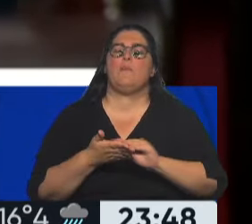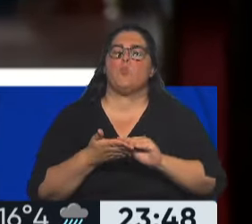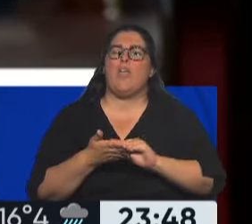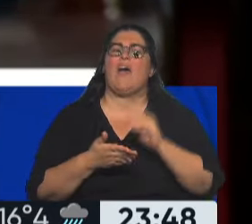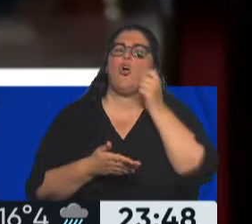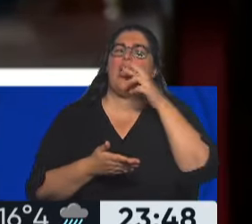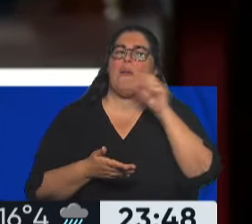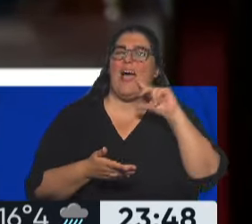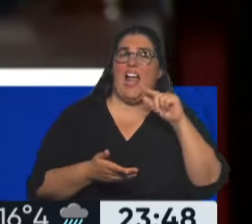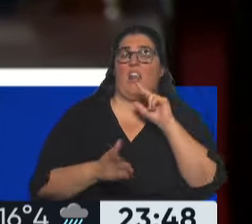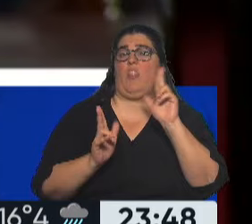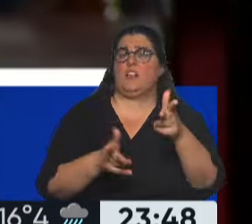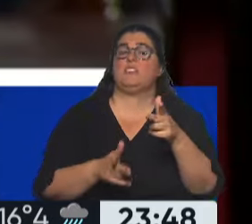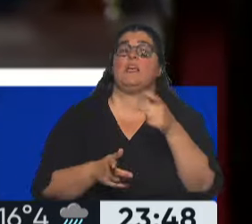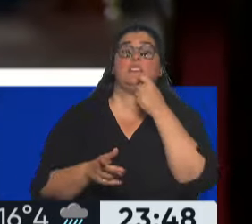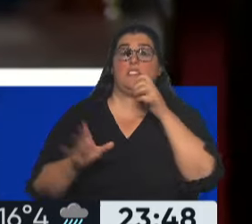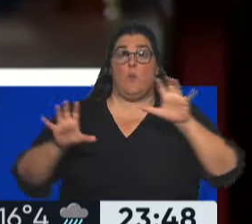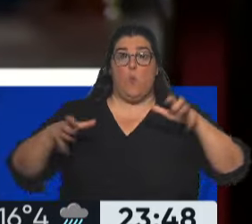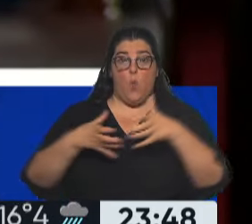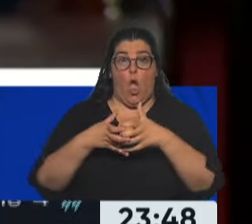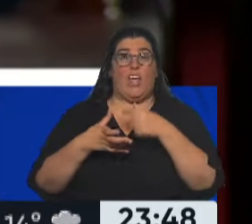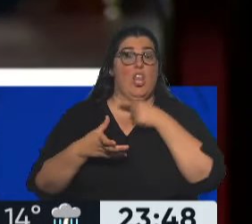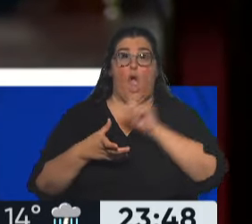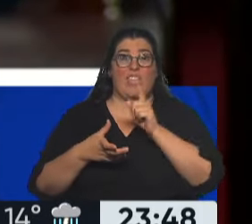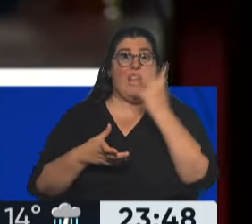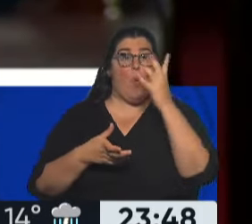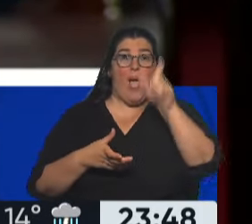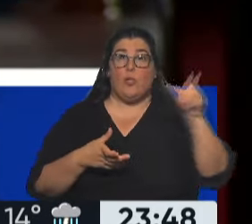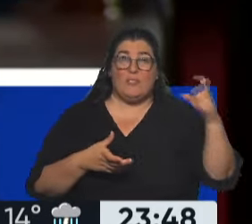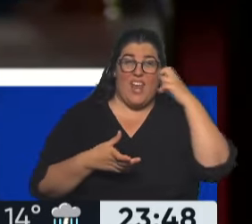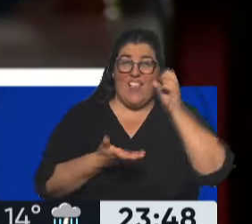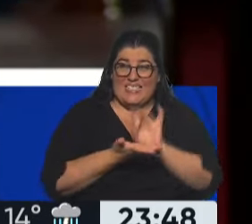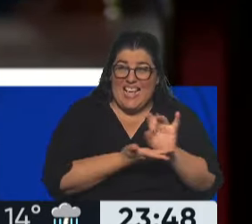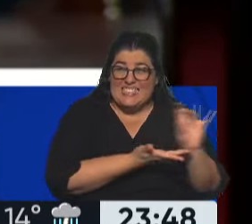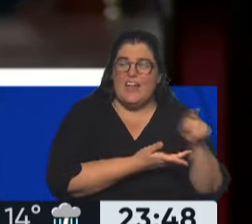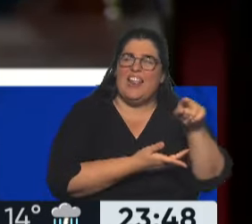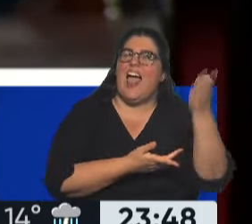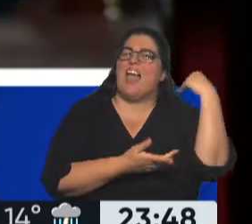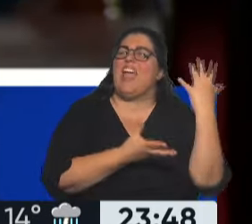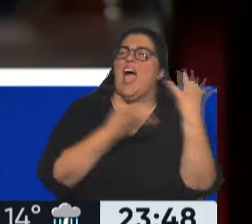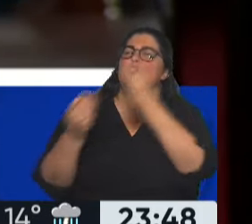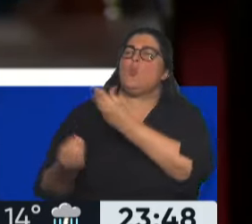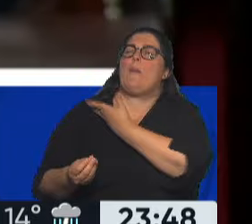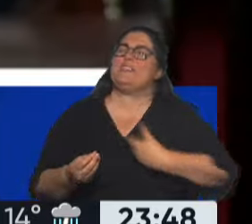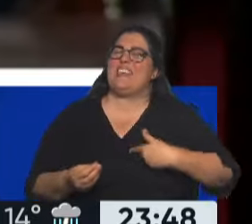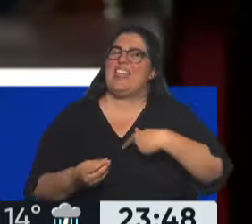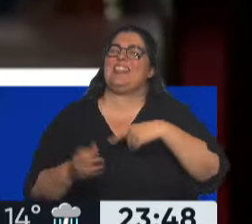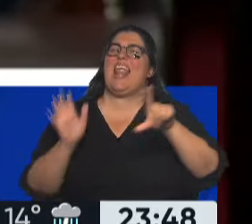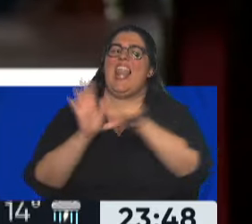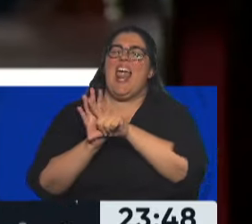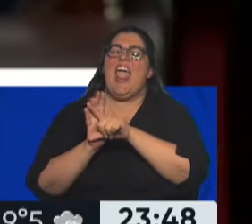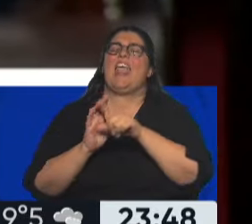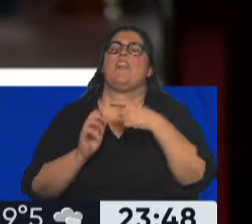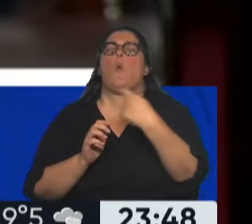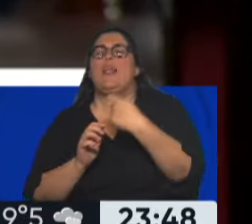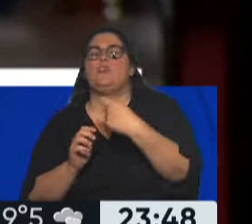no acepta el pedido de expulsar a los 4 radicales que ayudaron al gobierno a blindar el veto a las leyes de movilidad jubilatoria y